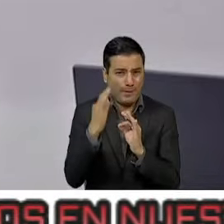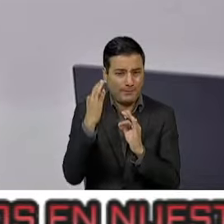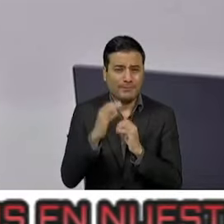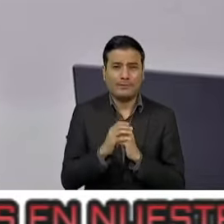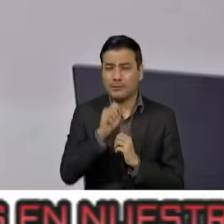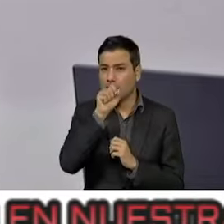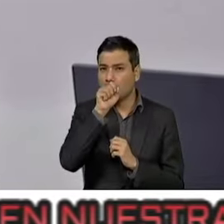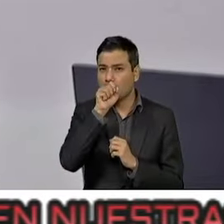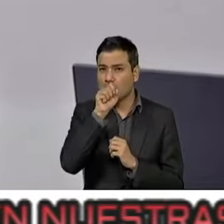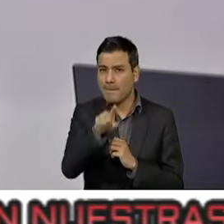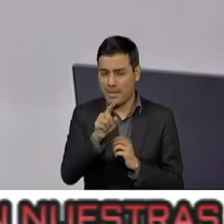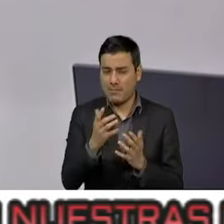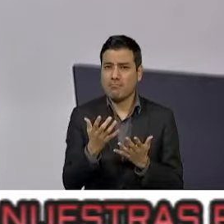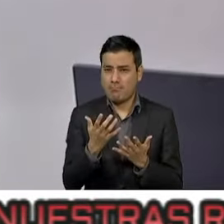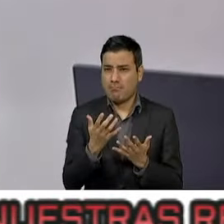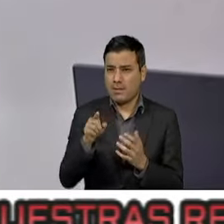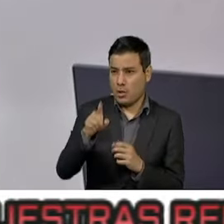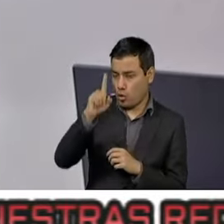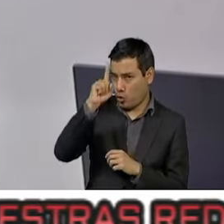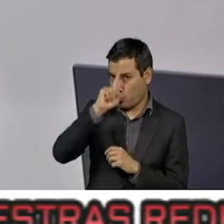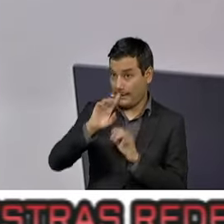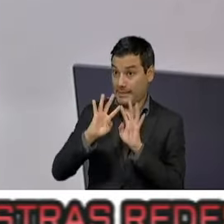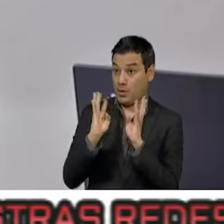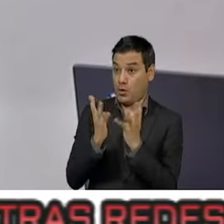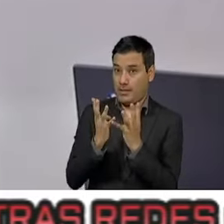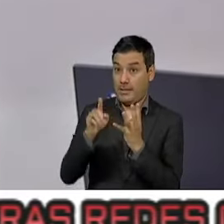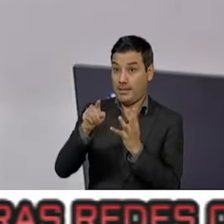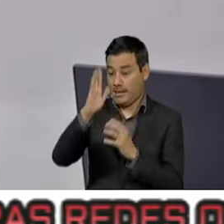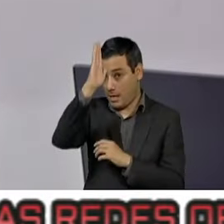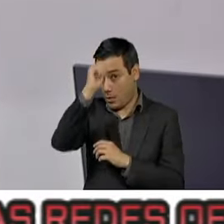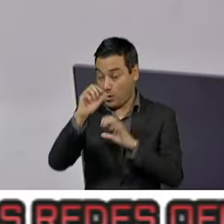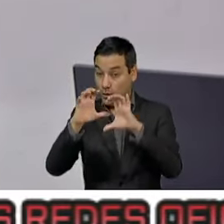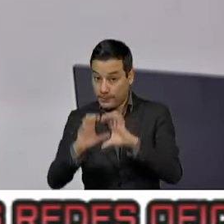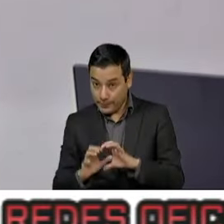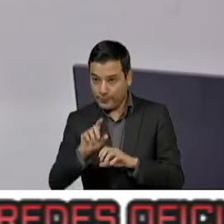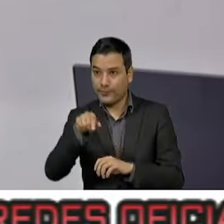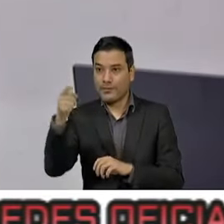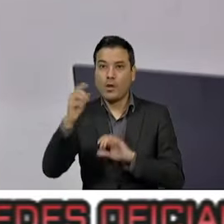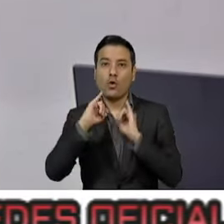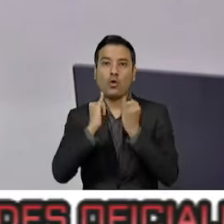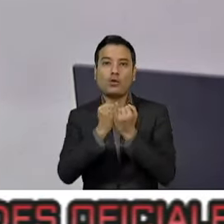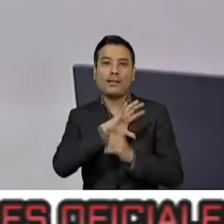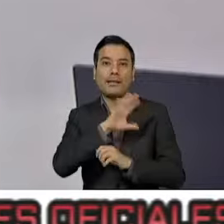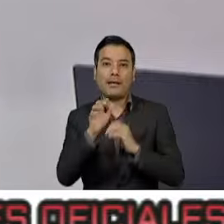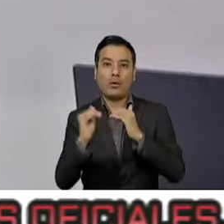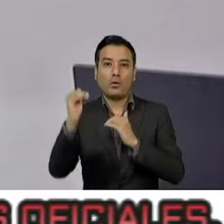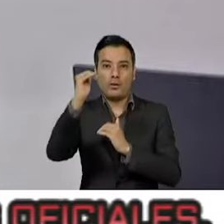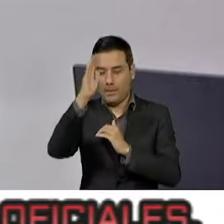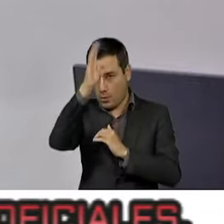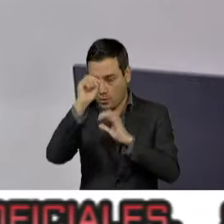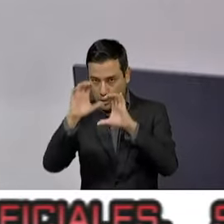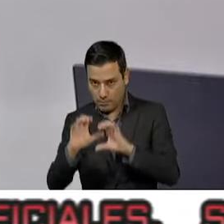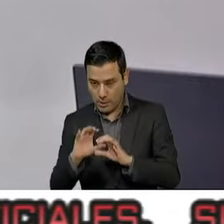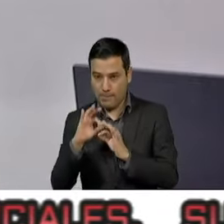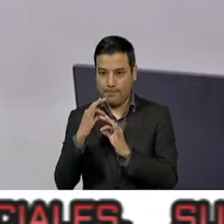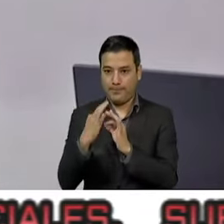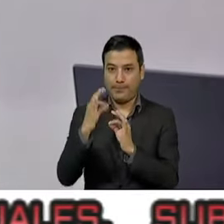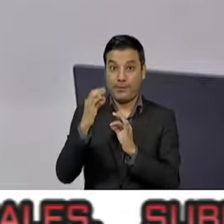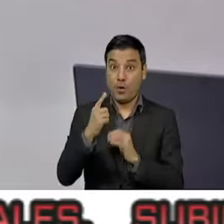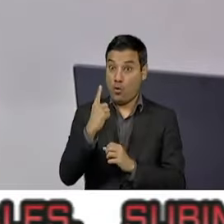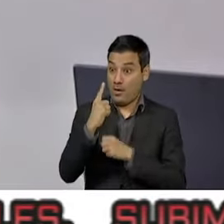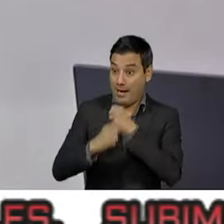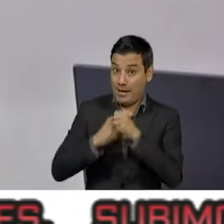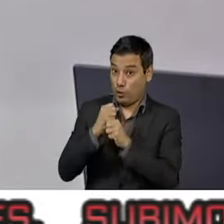normativos emitidos tanto por el Consejo General como por la Junta General Ejecutiva. Por otra parte, en este primer año de